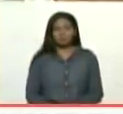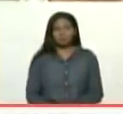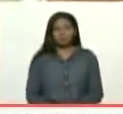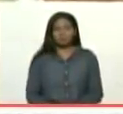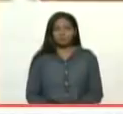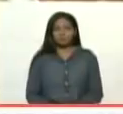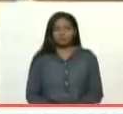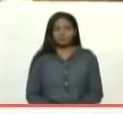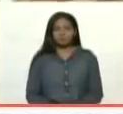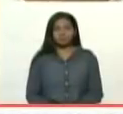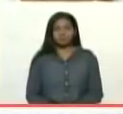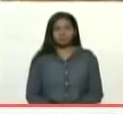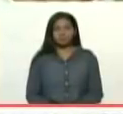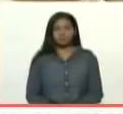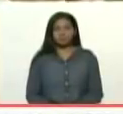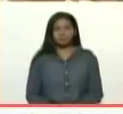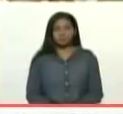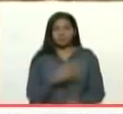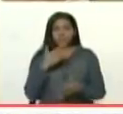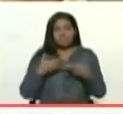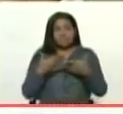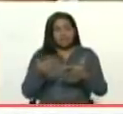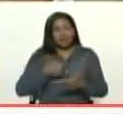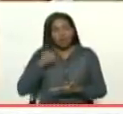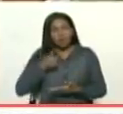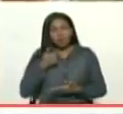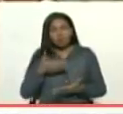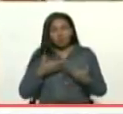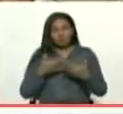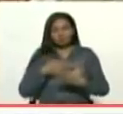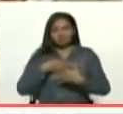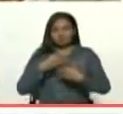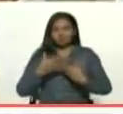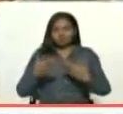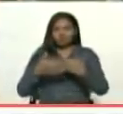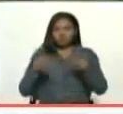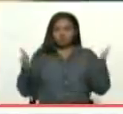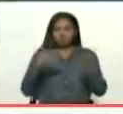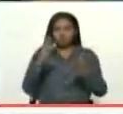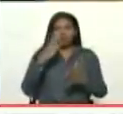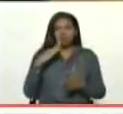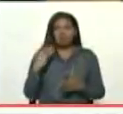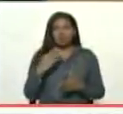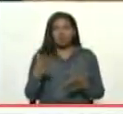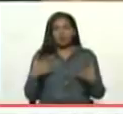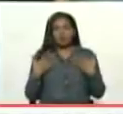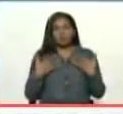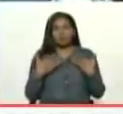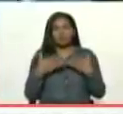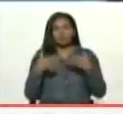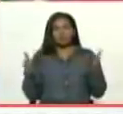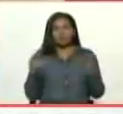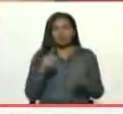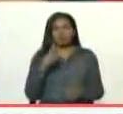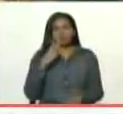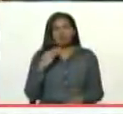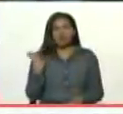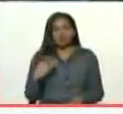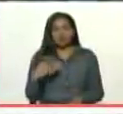Me da alegría darle esta oportunidad, abrirle esta puerta a ustedes jóvenes. Me da mucha alegría abrirle puertas a la